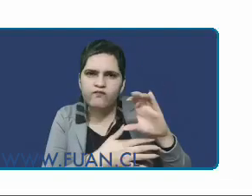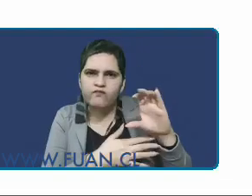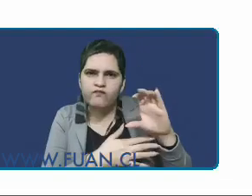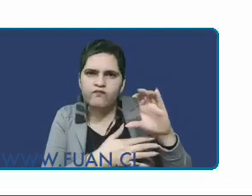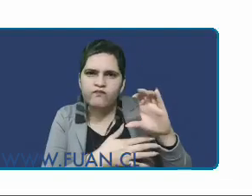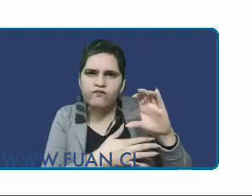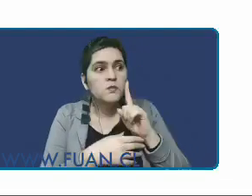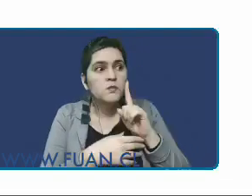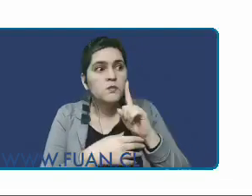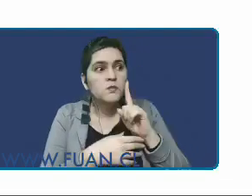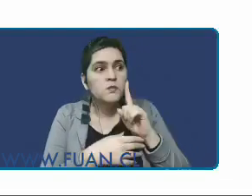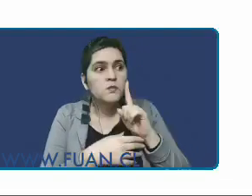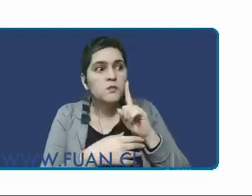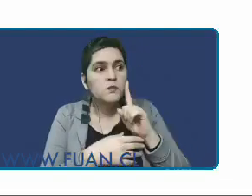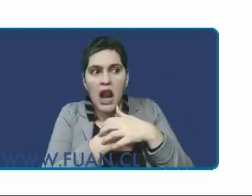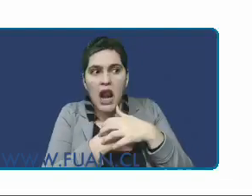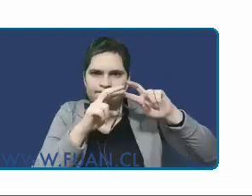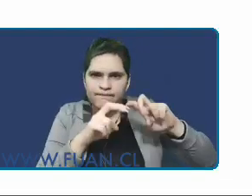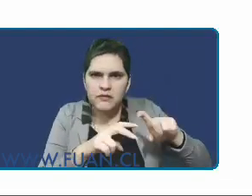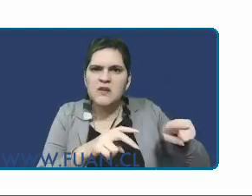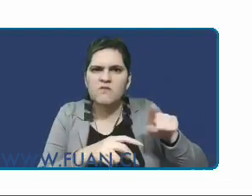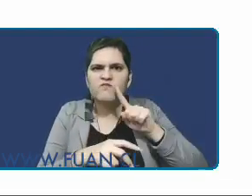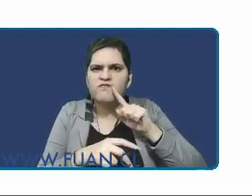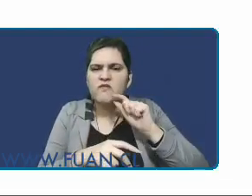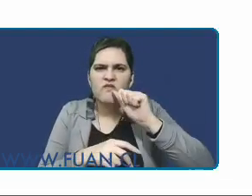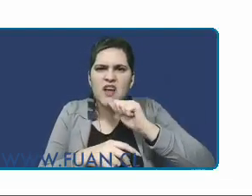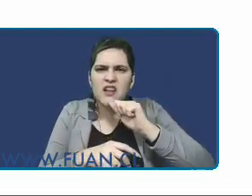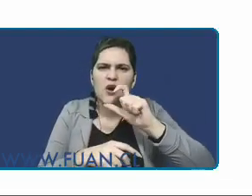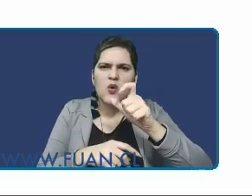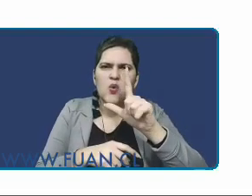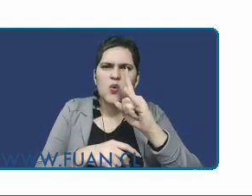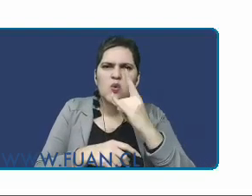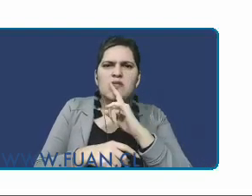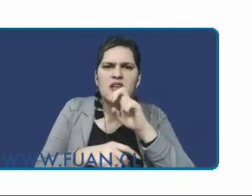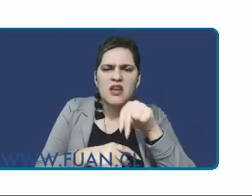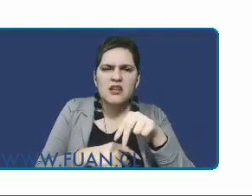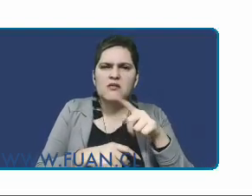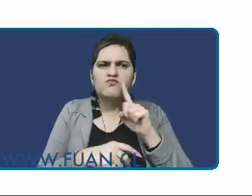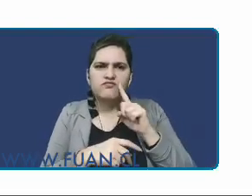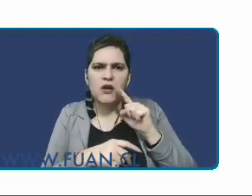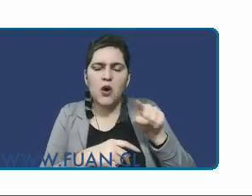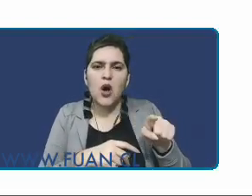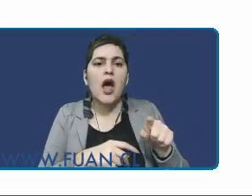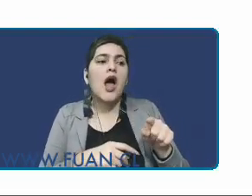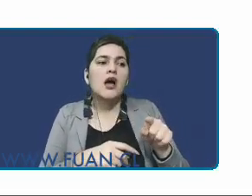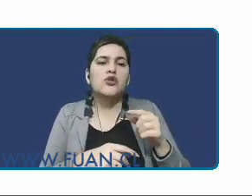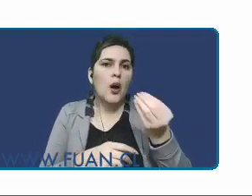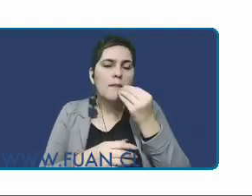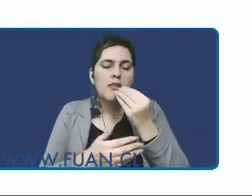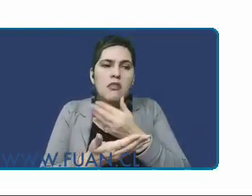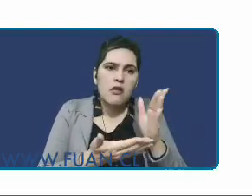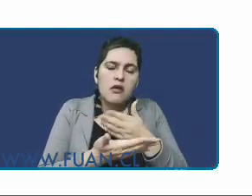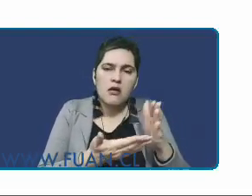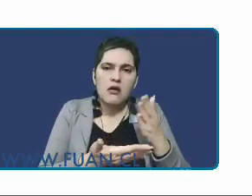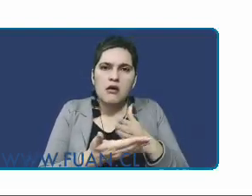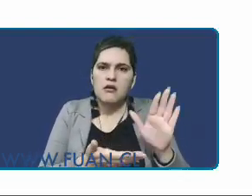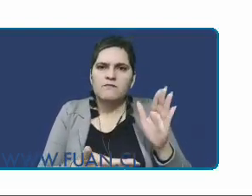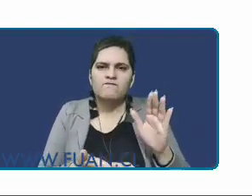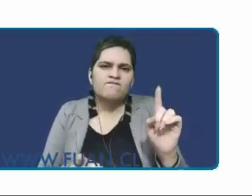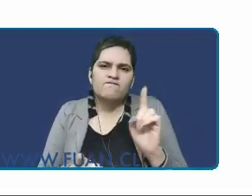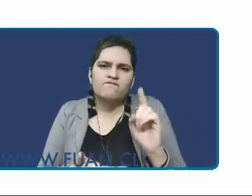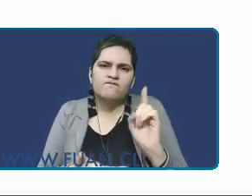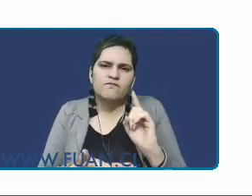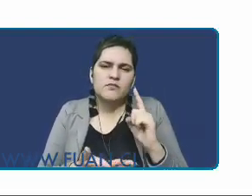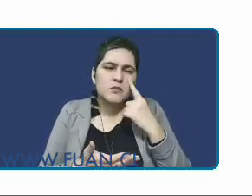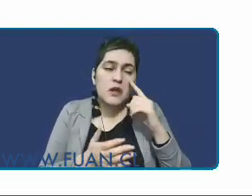la intolerancia al gluten o ir a buscar la enfermedad celíaca, pero no tratar con dietas restrictivas para encontrar